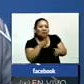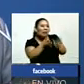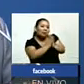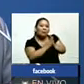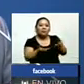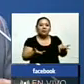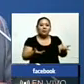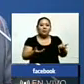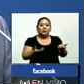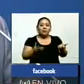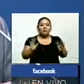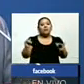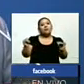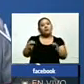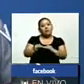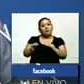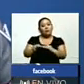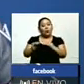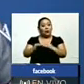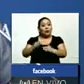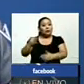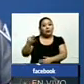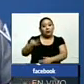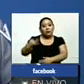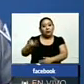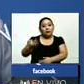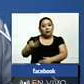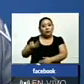y aunque tenga la necesidad